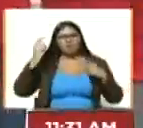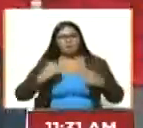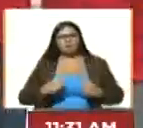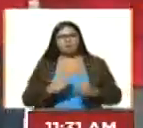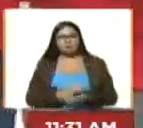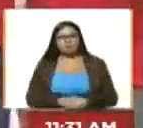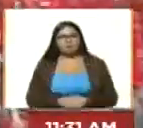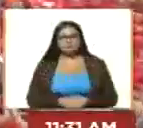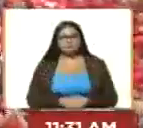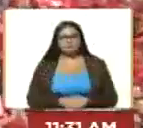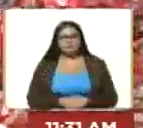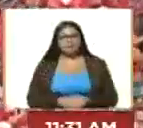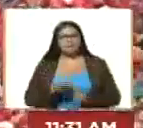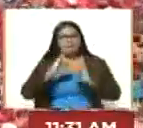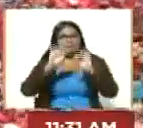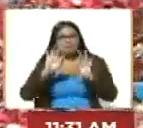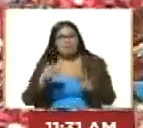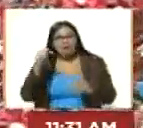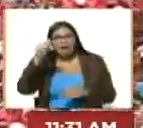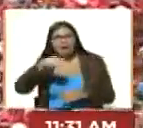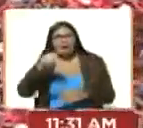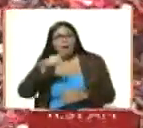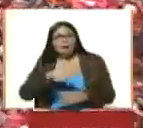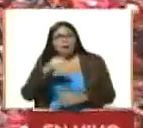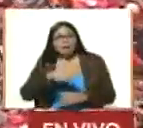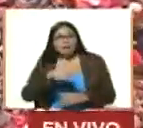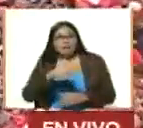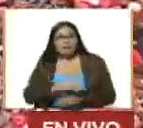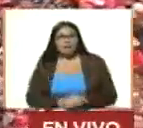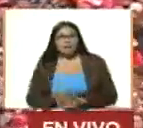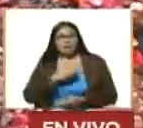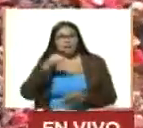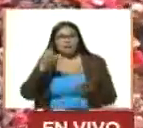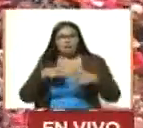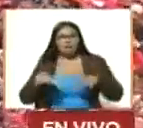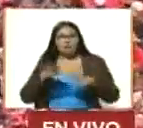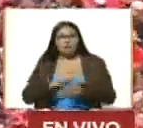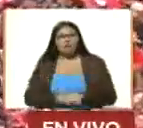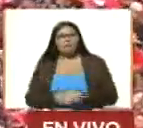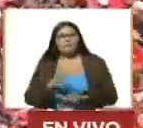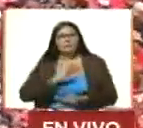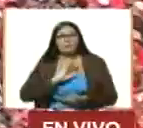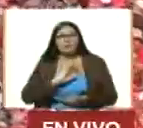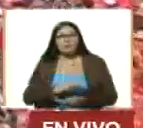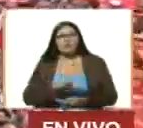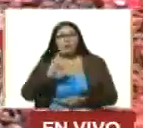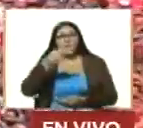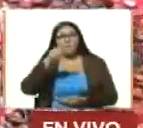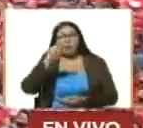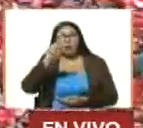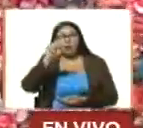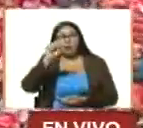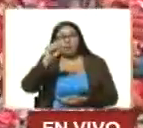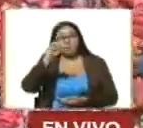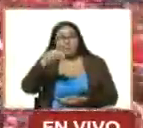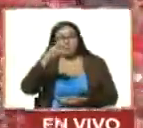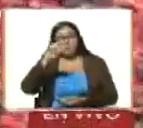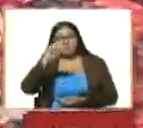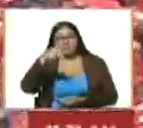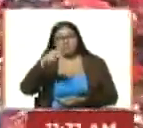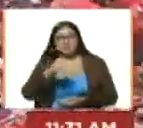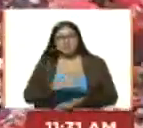chavistas, así que de aquí, desde la Sultana del Guarapiche, desde la